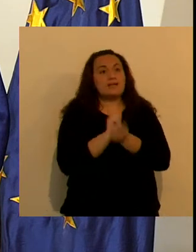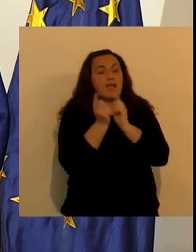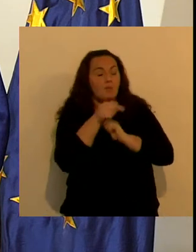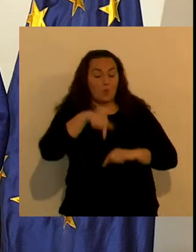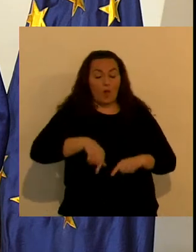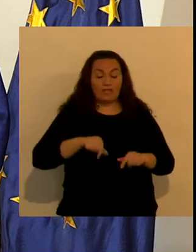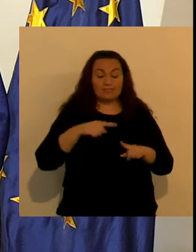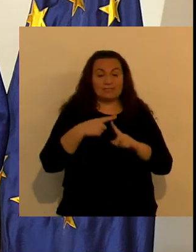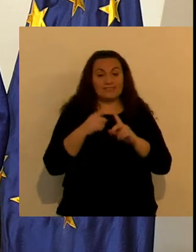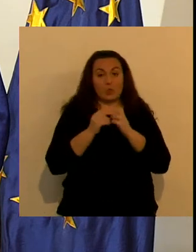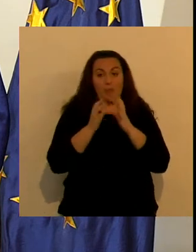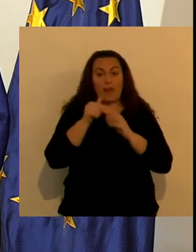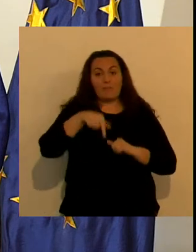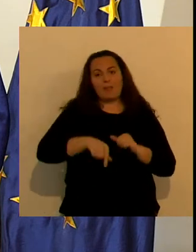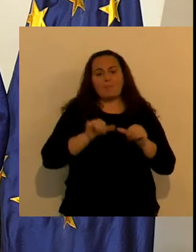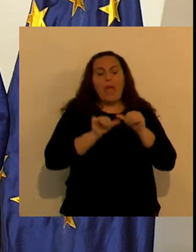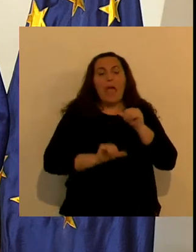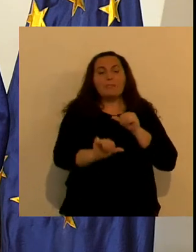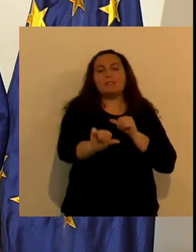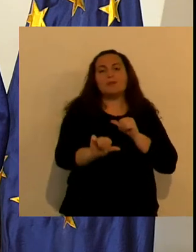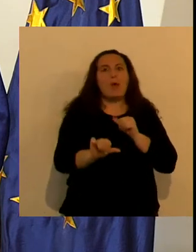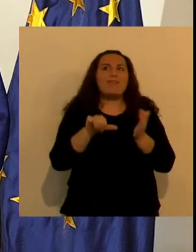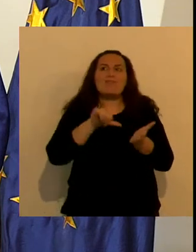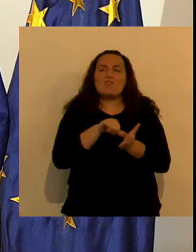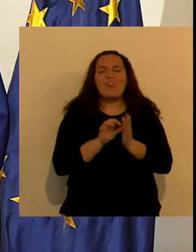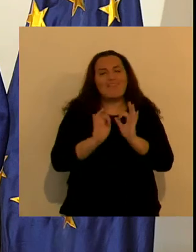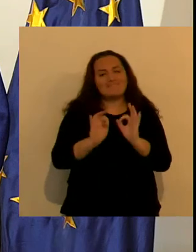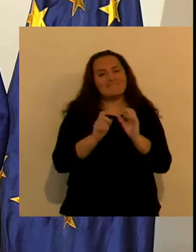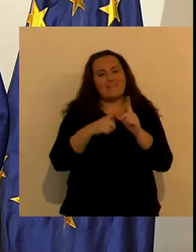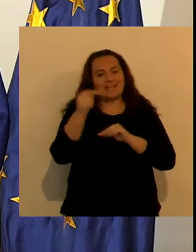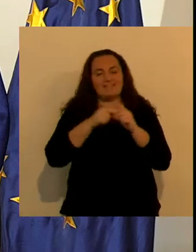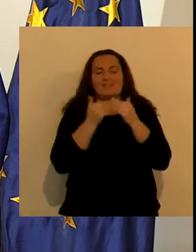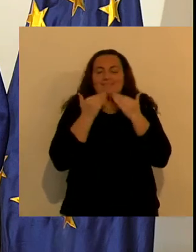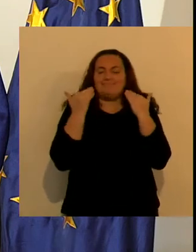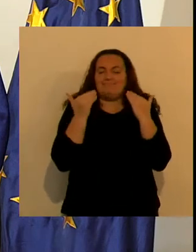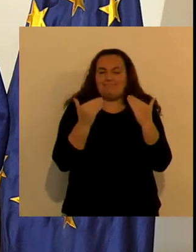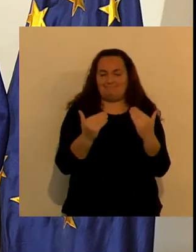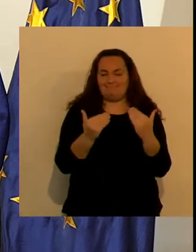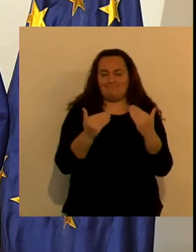partir de ahora en la ciudad de las estrellas. Muchísimas gracias.